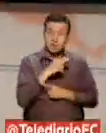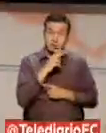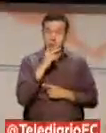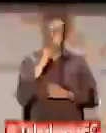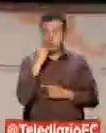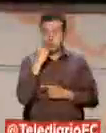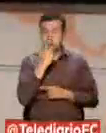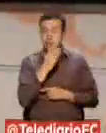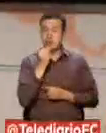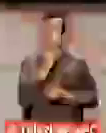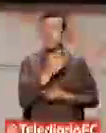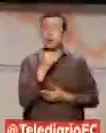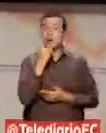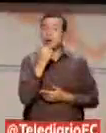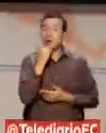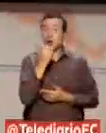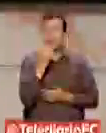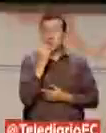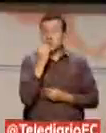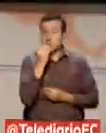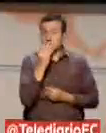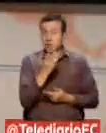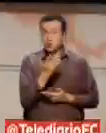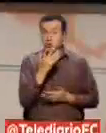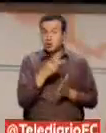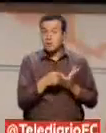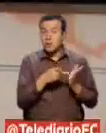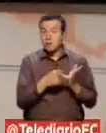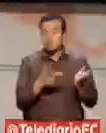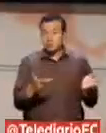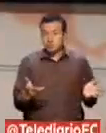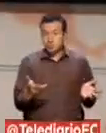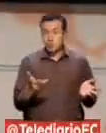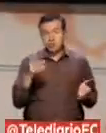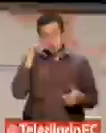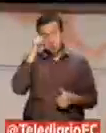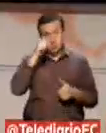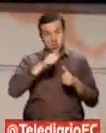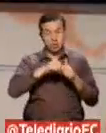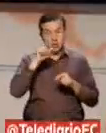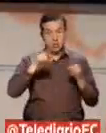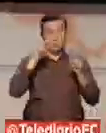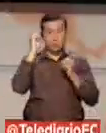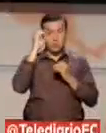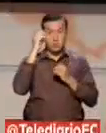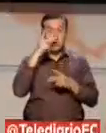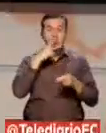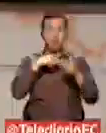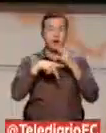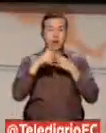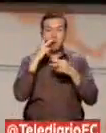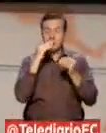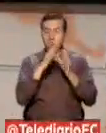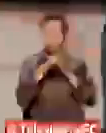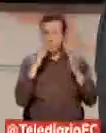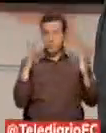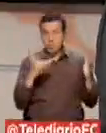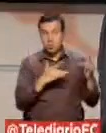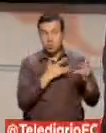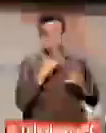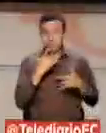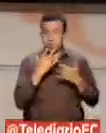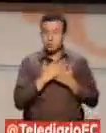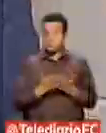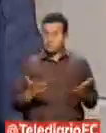lo menos yo haré algún tipo de filtrado para ver qué es lo que sucede. Recordemos que las informaciones falsas apelan justo a eso, a la